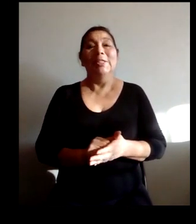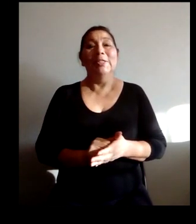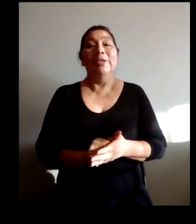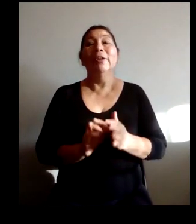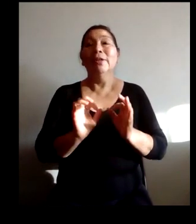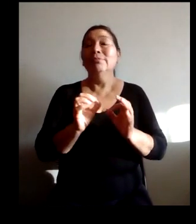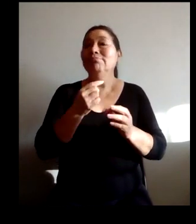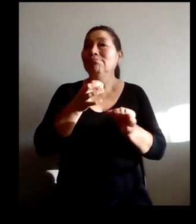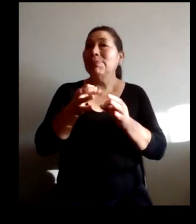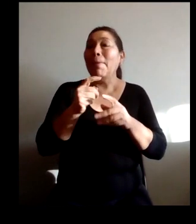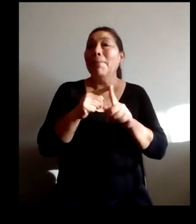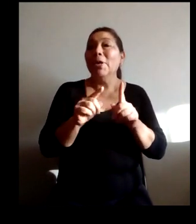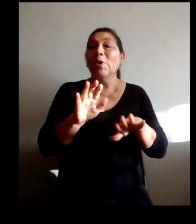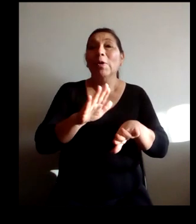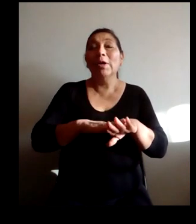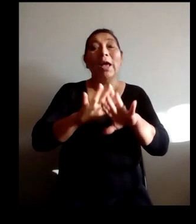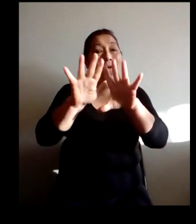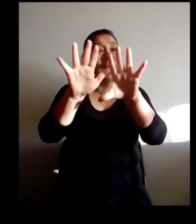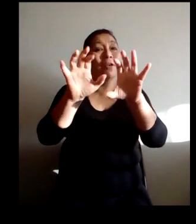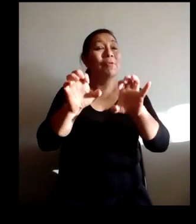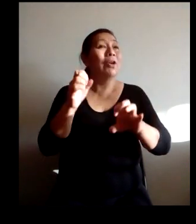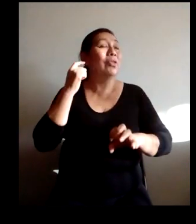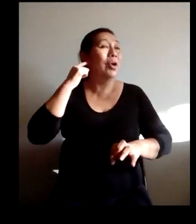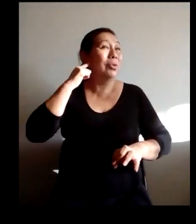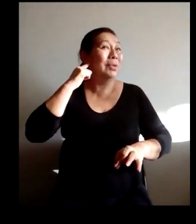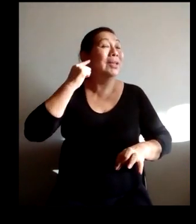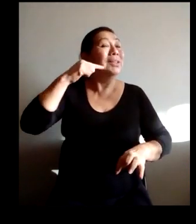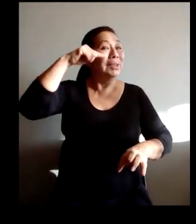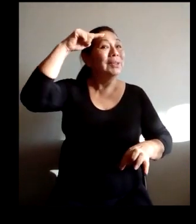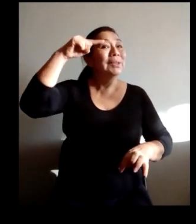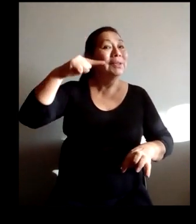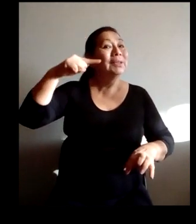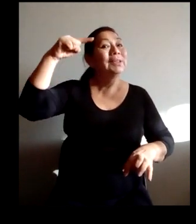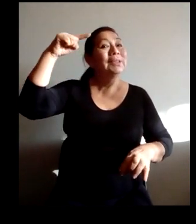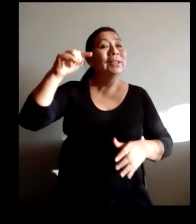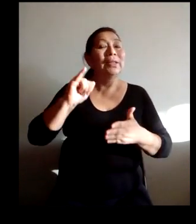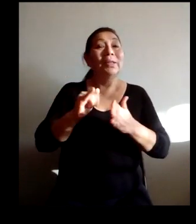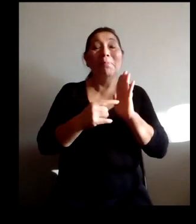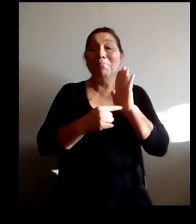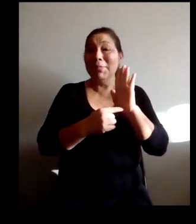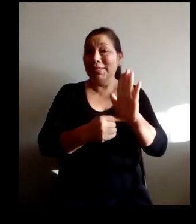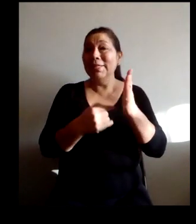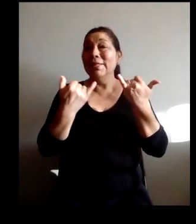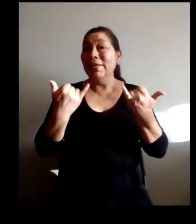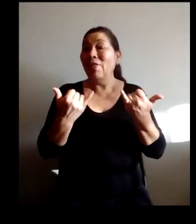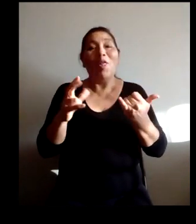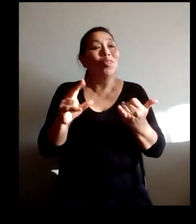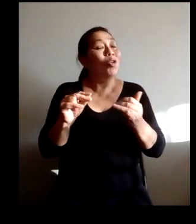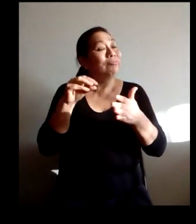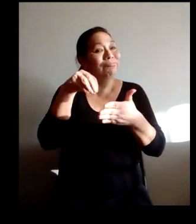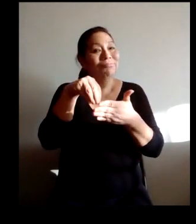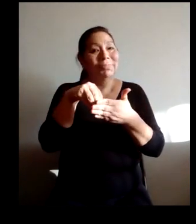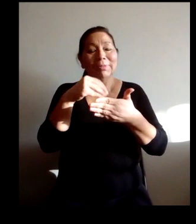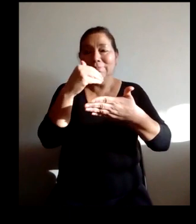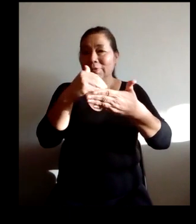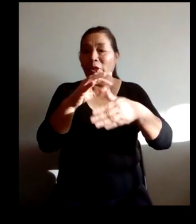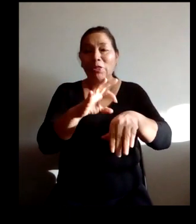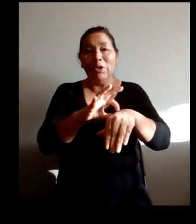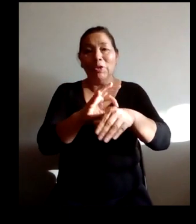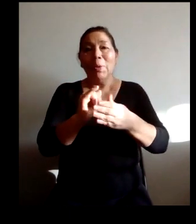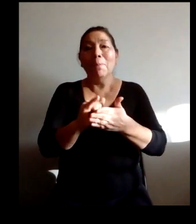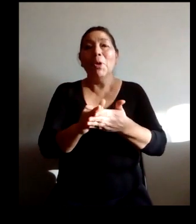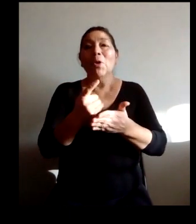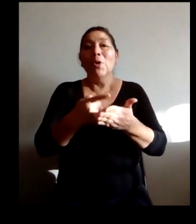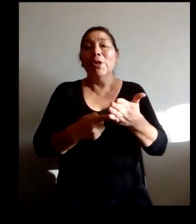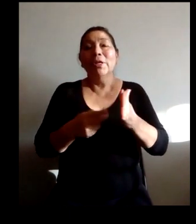que cito. Y respecto a la evaluación auditiva, nosotros reiteramos que en el presente caso no se ha cumplido con el protocolo